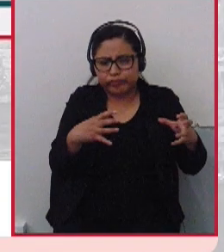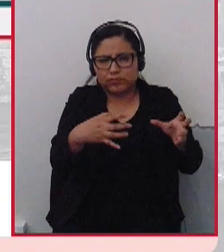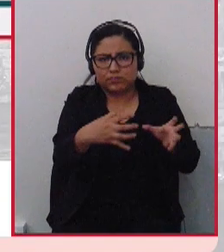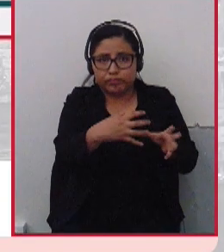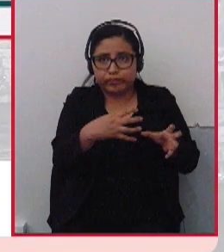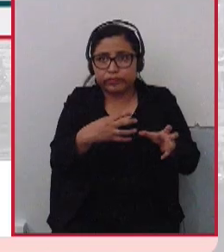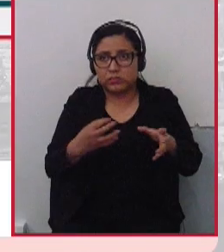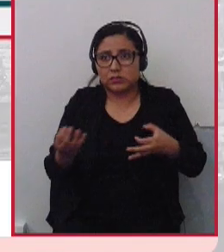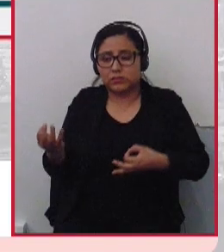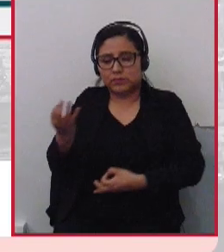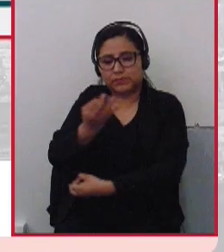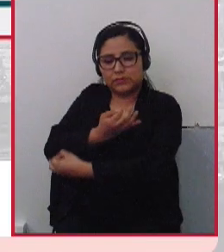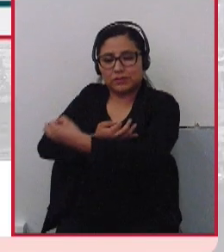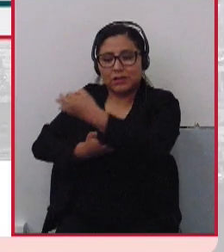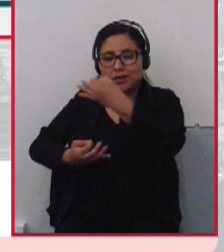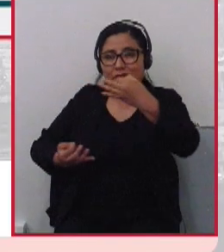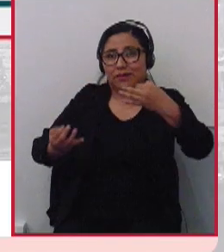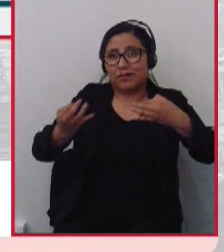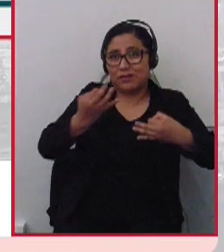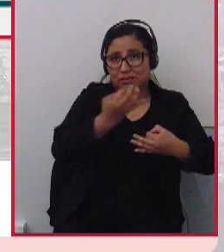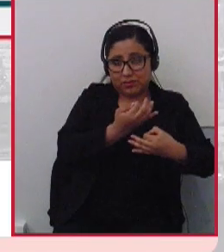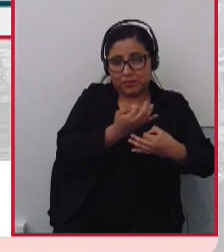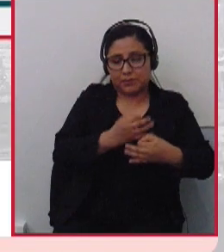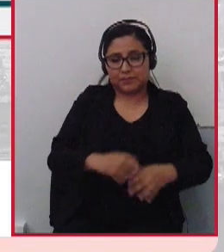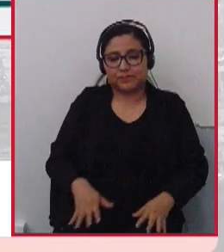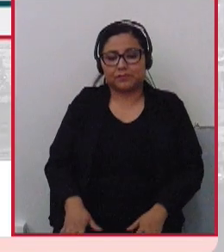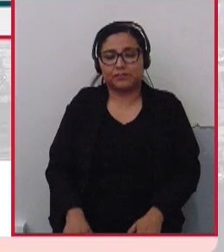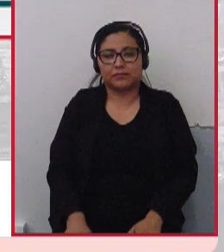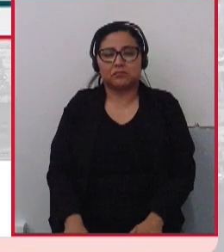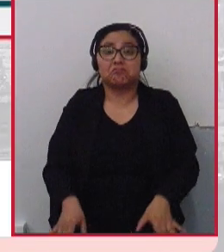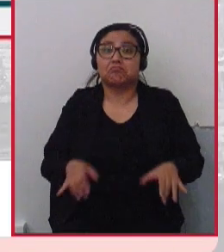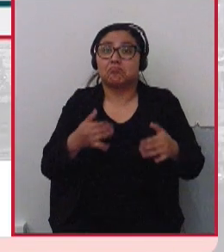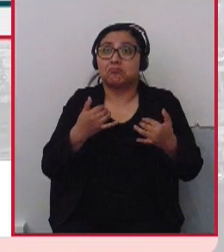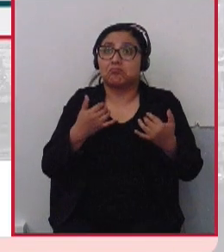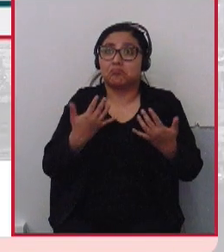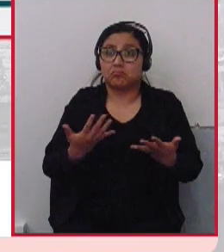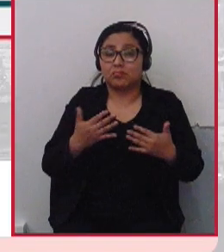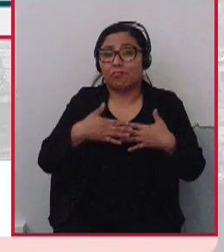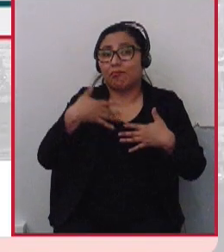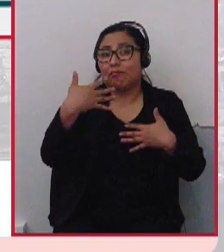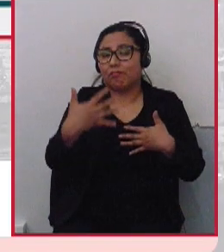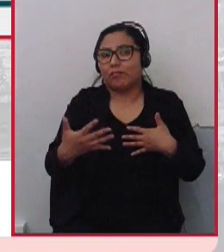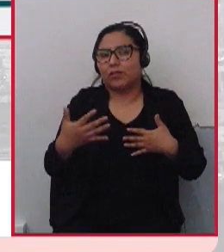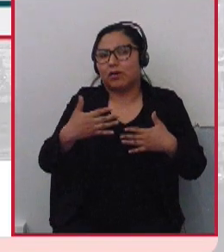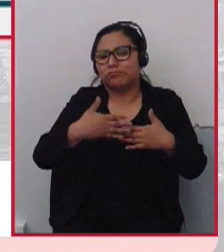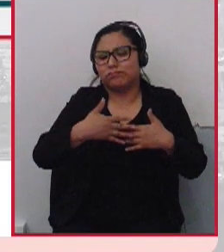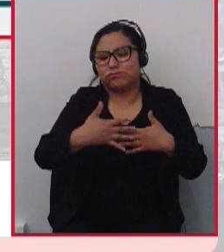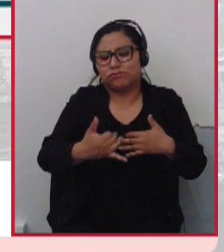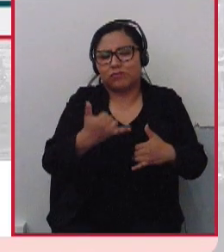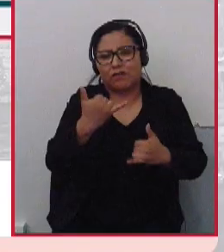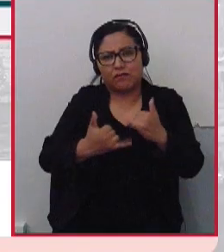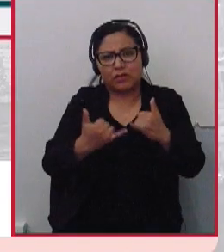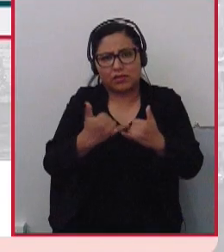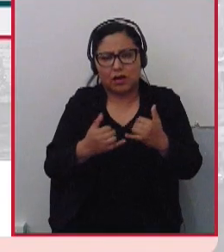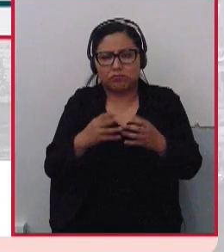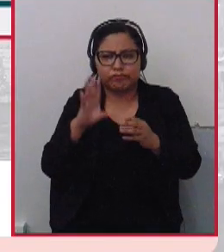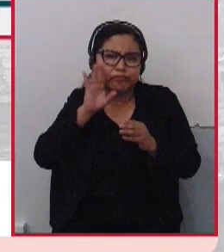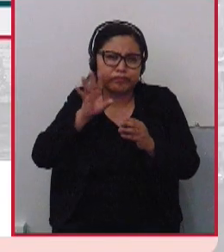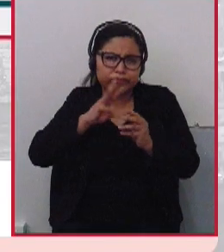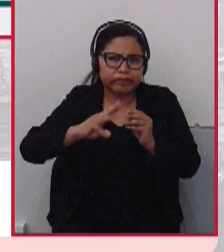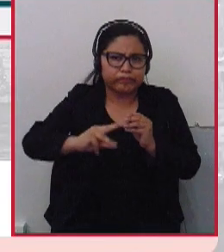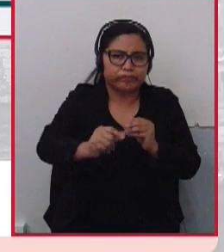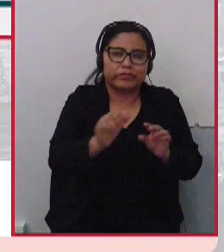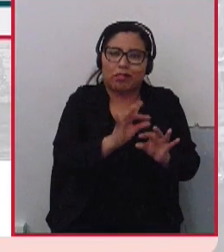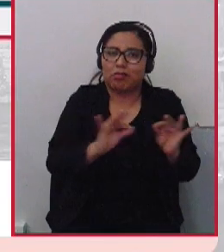que retorna al circuito de la planta concentradora y se obtiene un relave final.